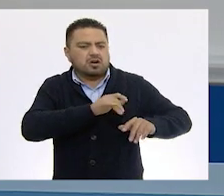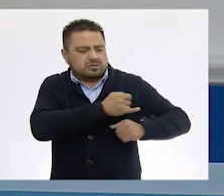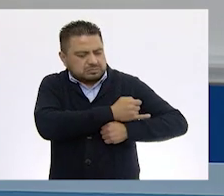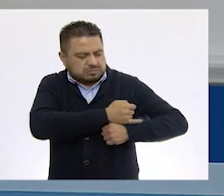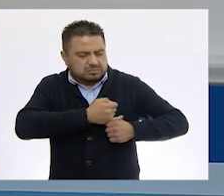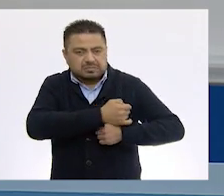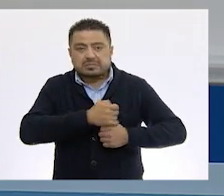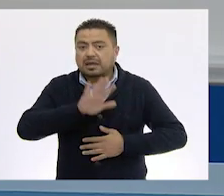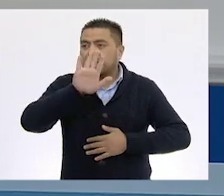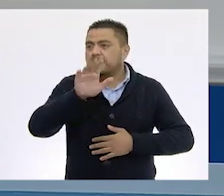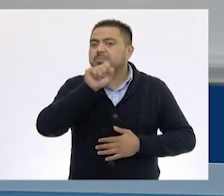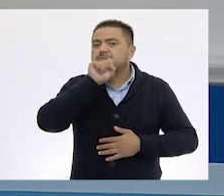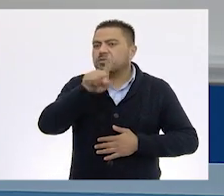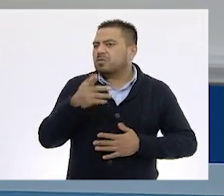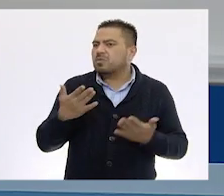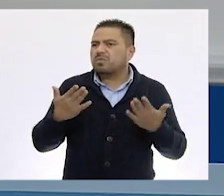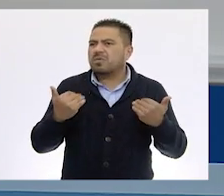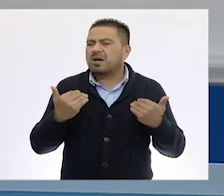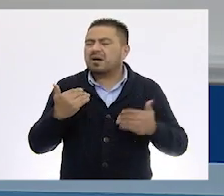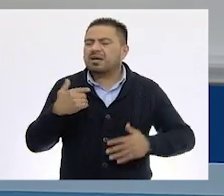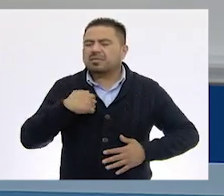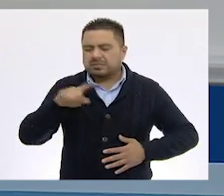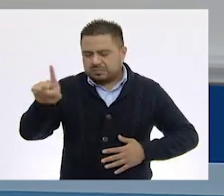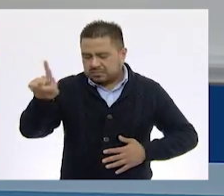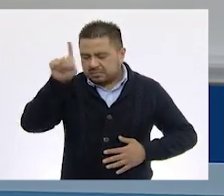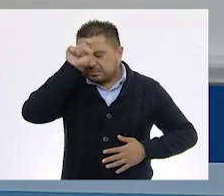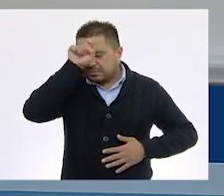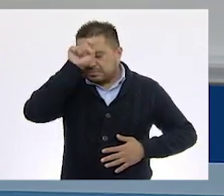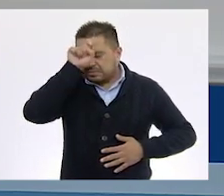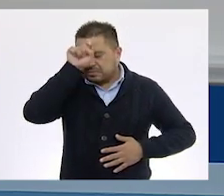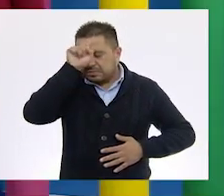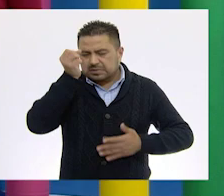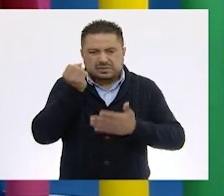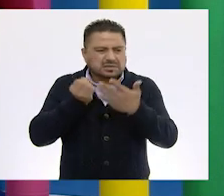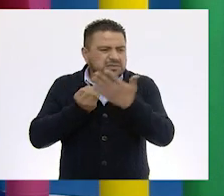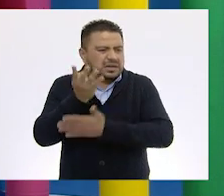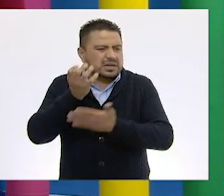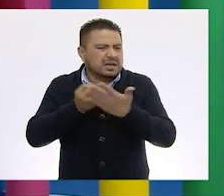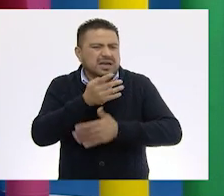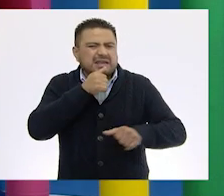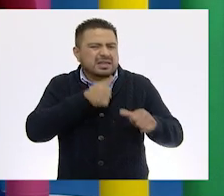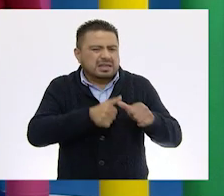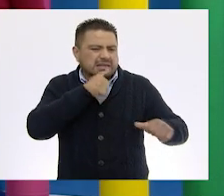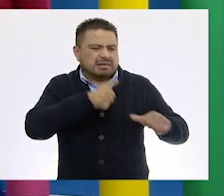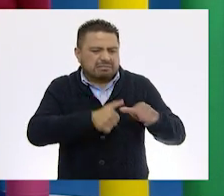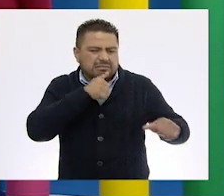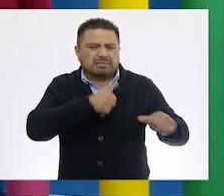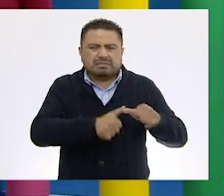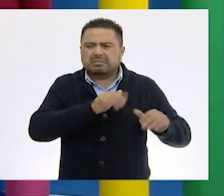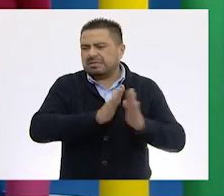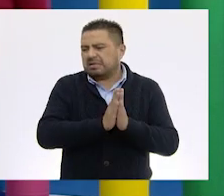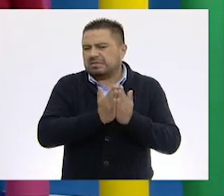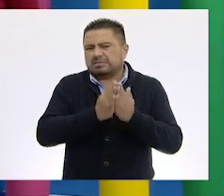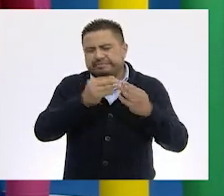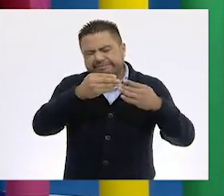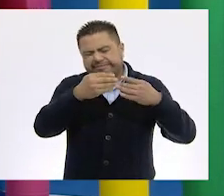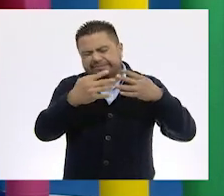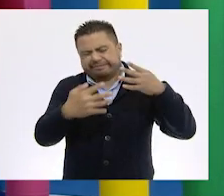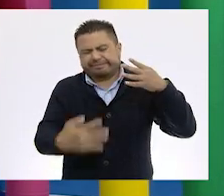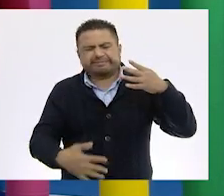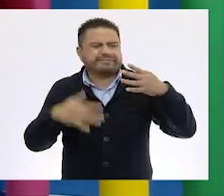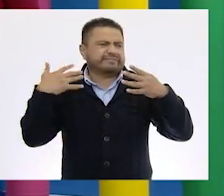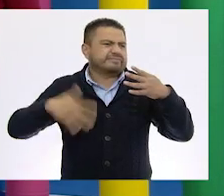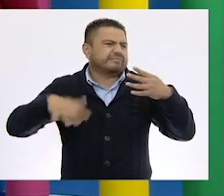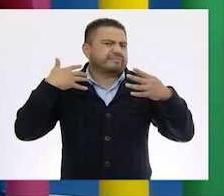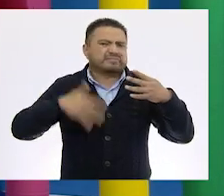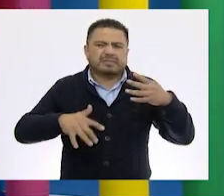por supuesto que ya no viene a mi mente que van a salir chorros de letras y chorros de libros que nos van a salpicar